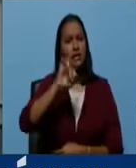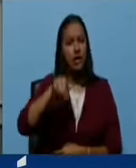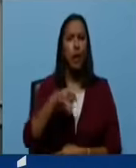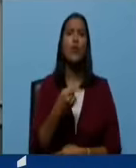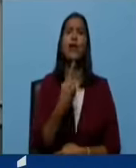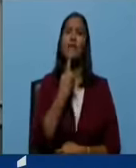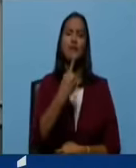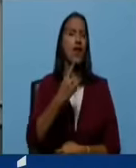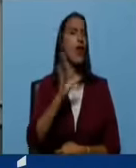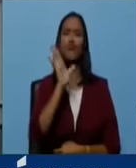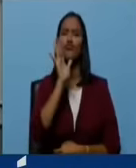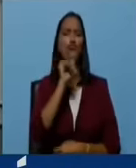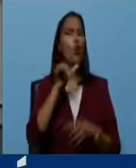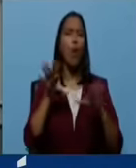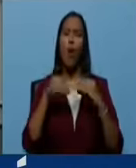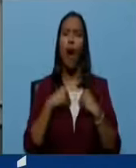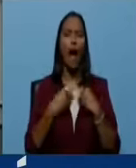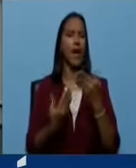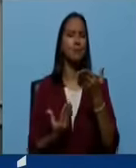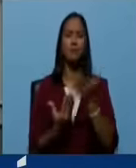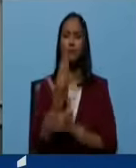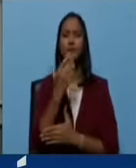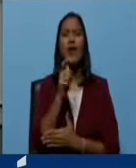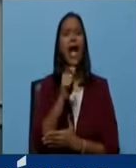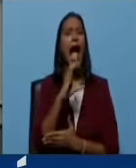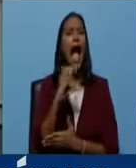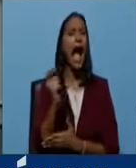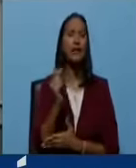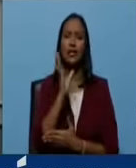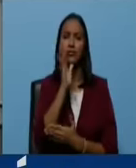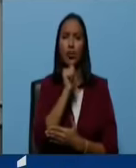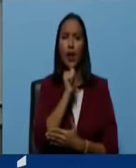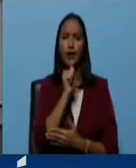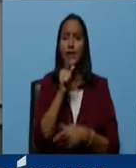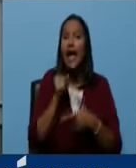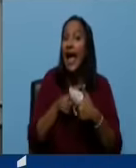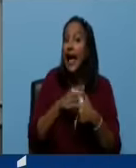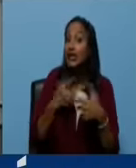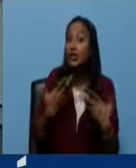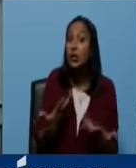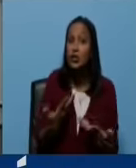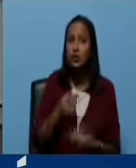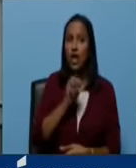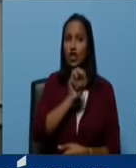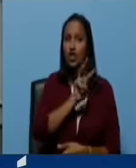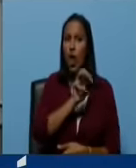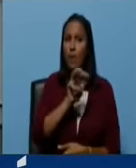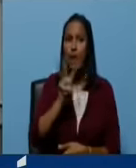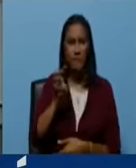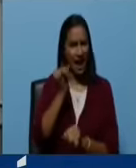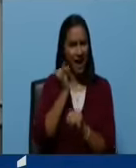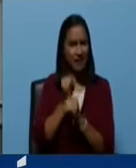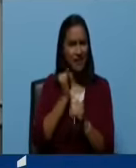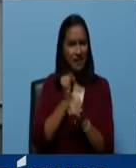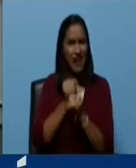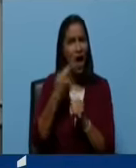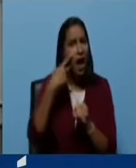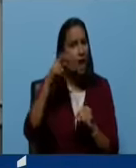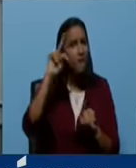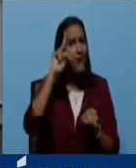documentos falsificados que mostraron una página web. Obviamente, yo quiero ver el descaro